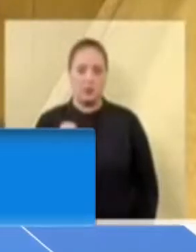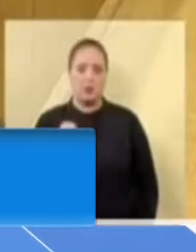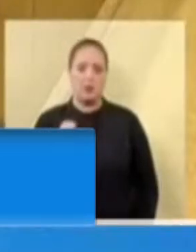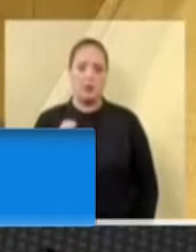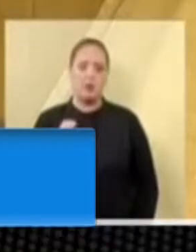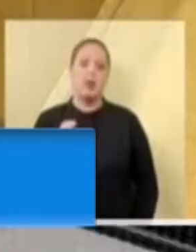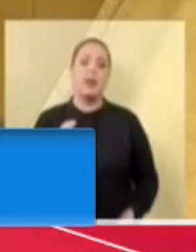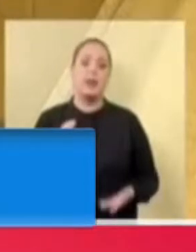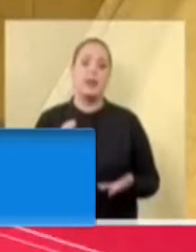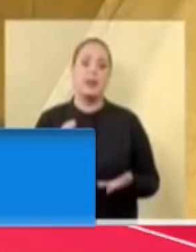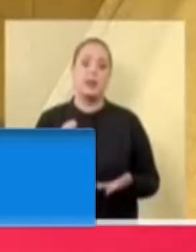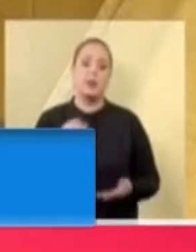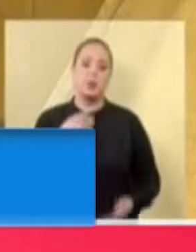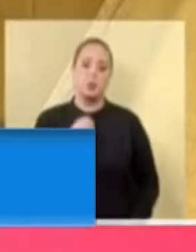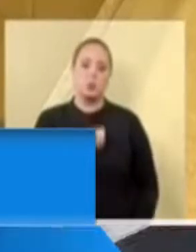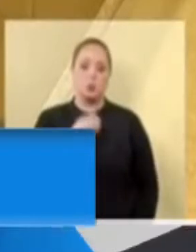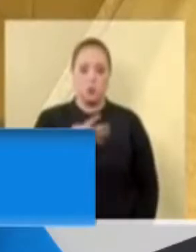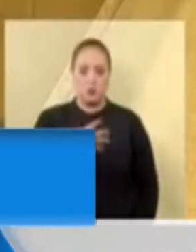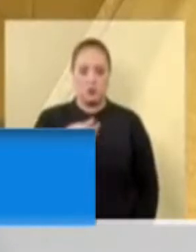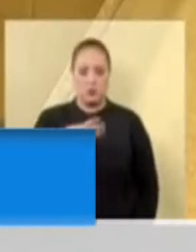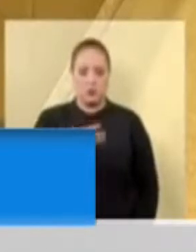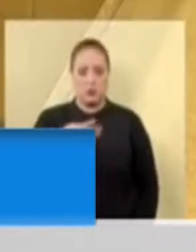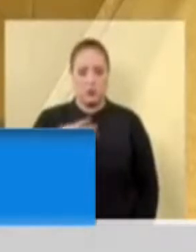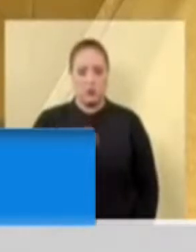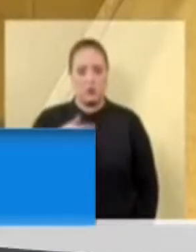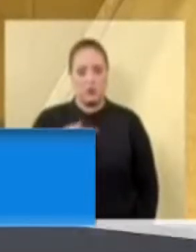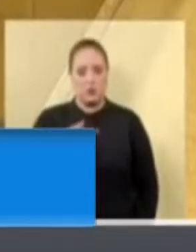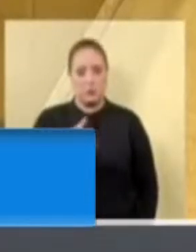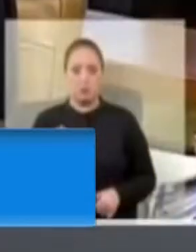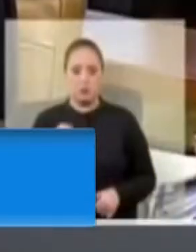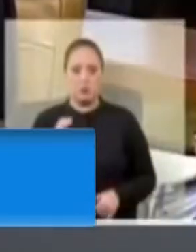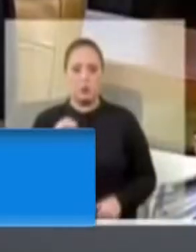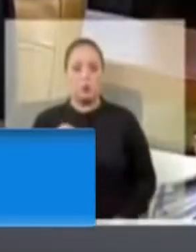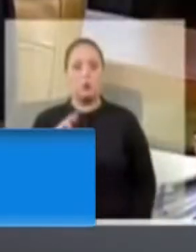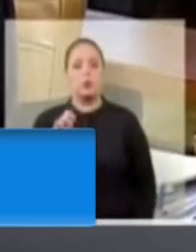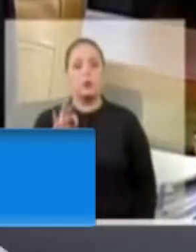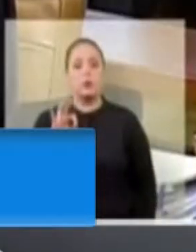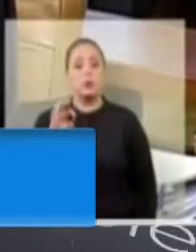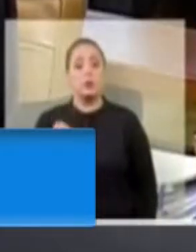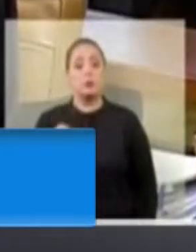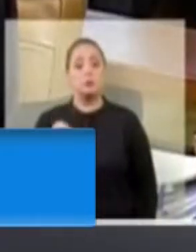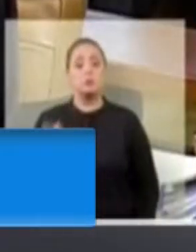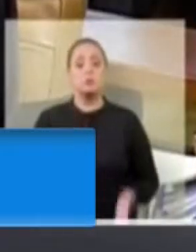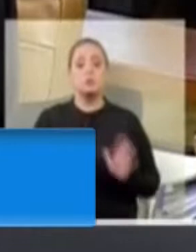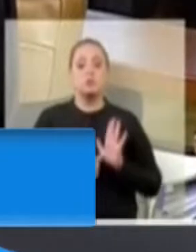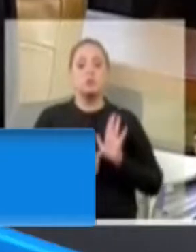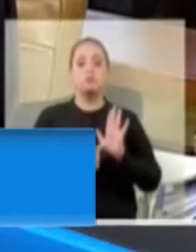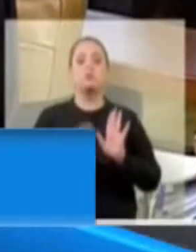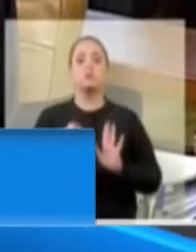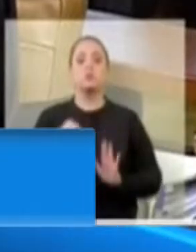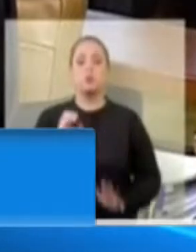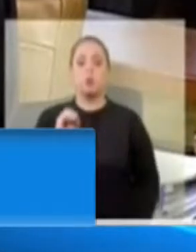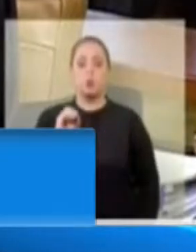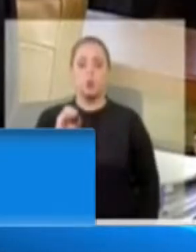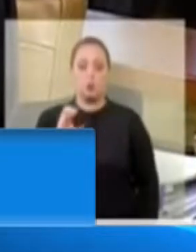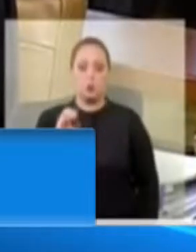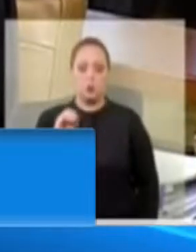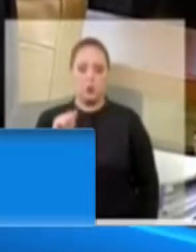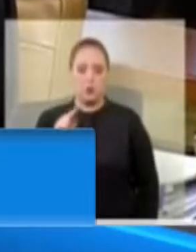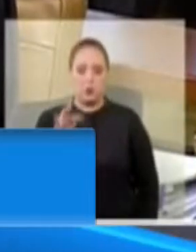propia naturaleza, este país continente es el escenario de una tragedia